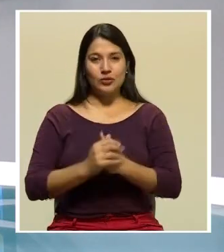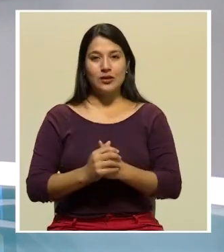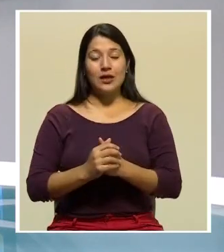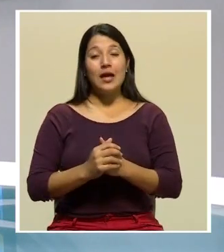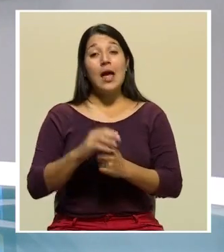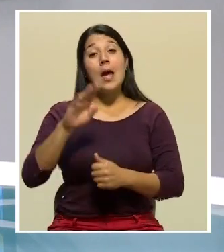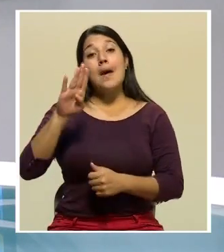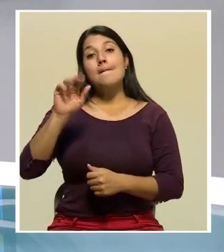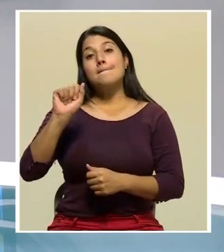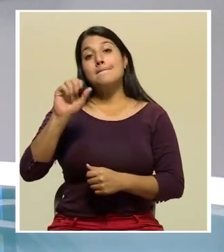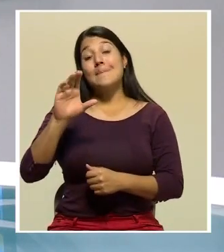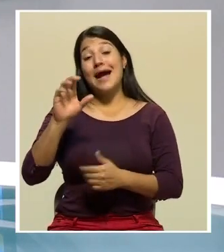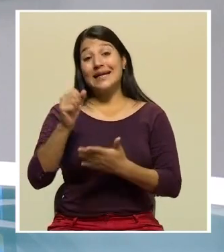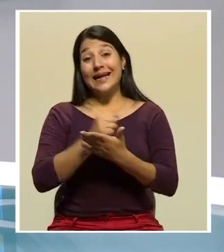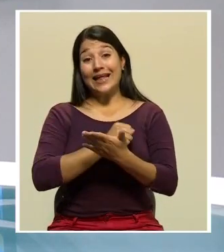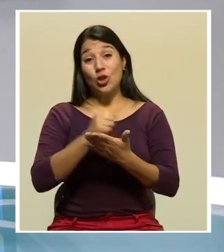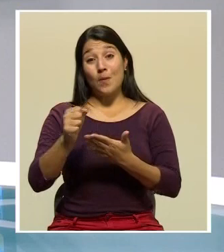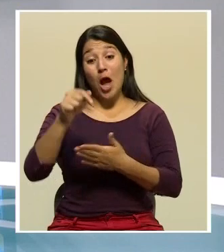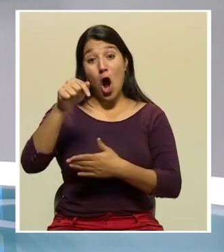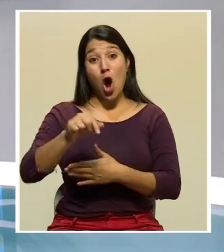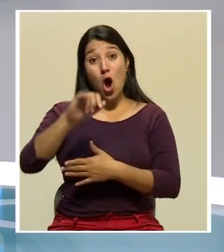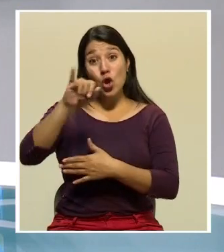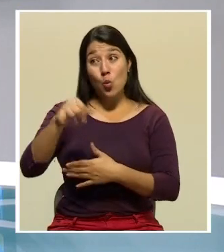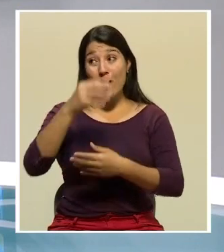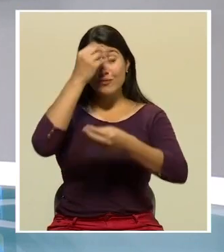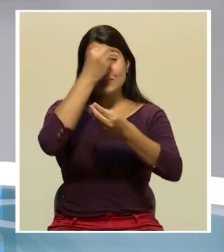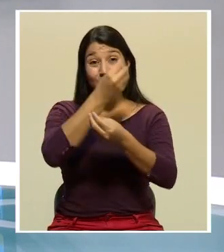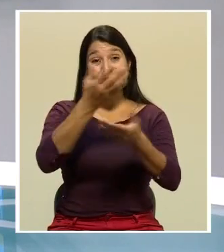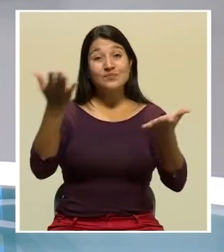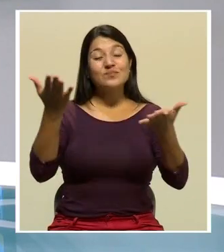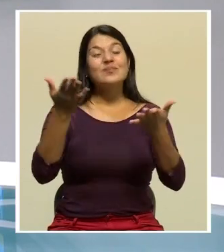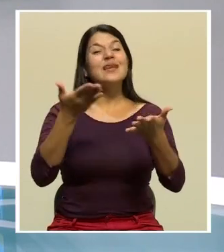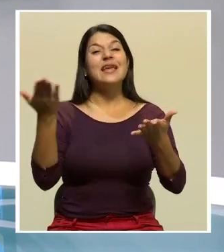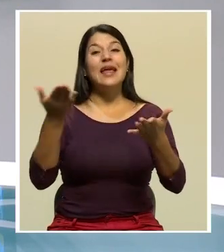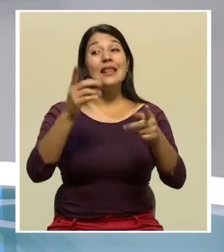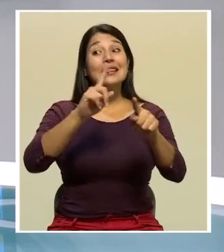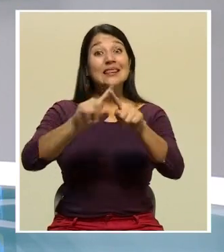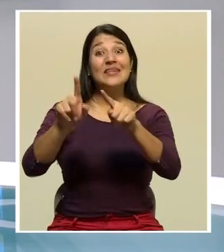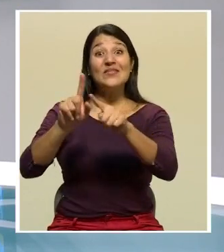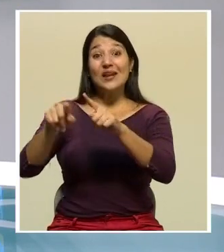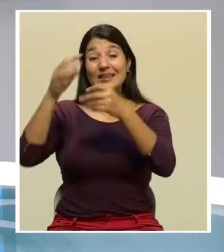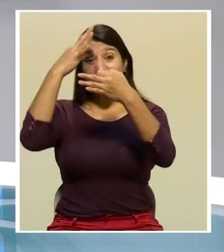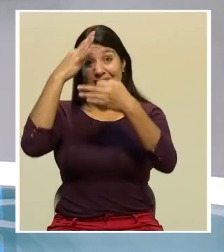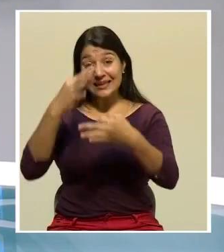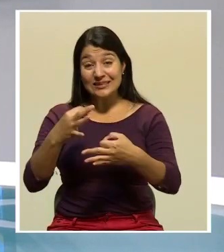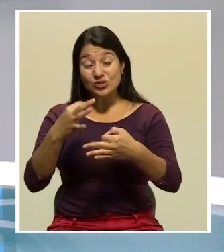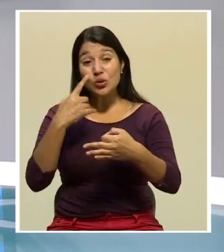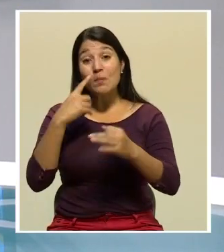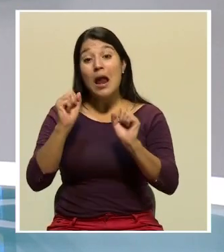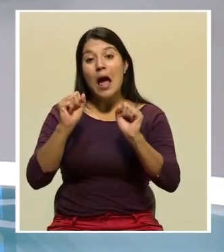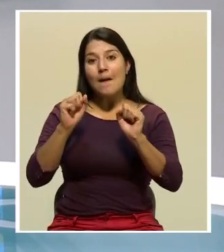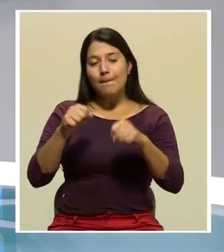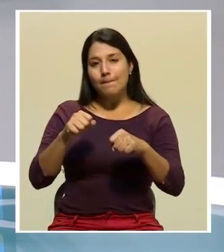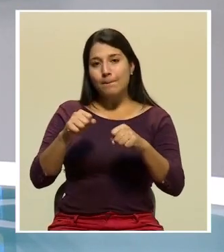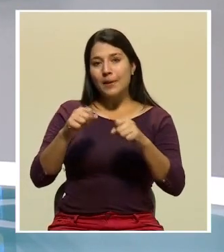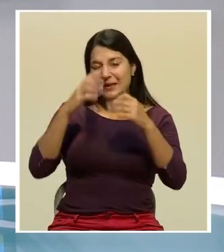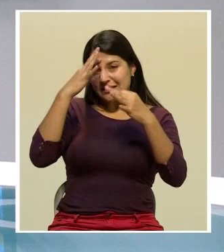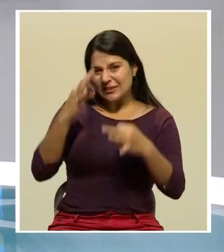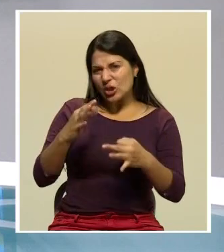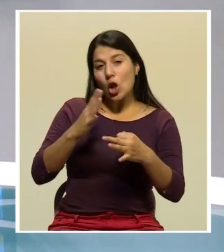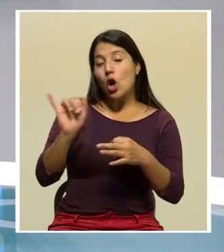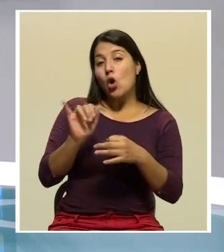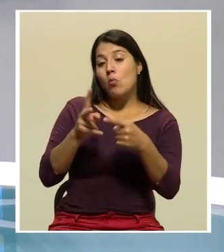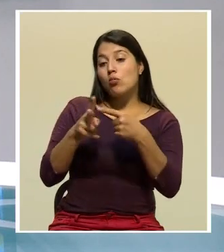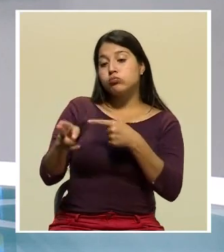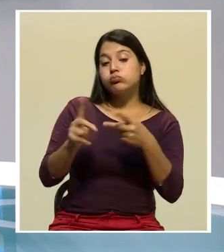el BAC Credomatic anunció este jueves por la mañana una serie de medidas de reajuste de personal y cierre